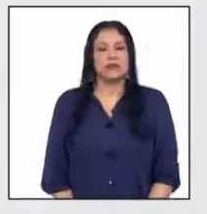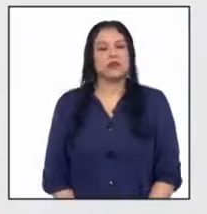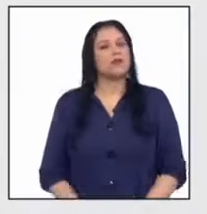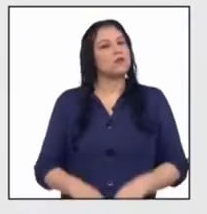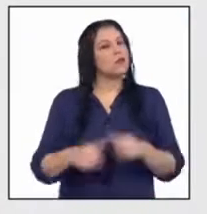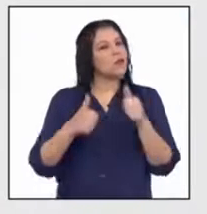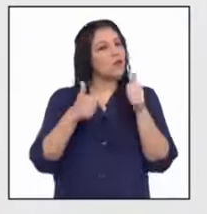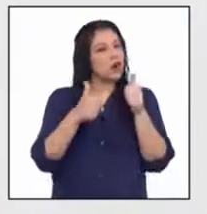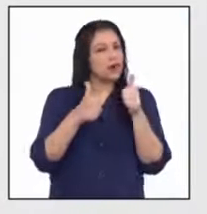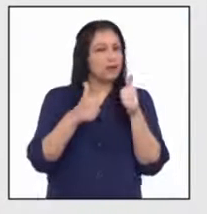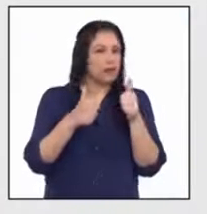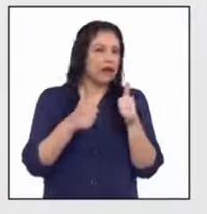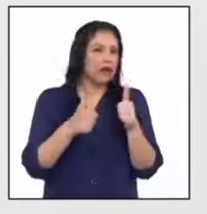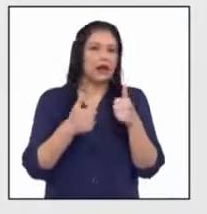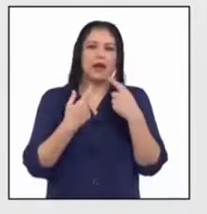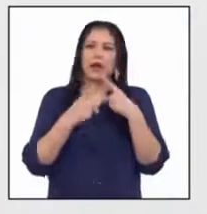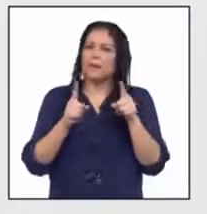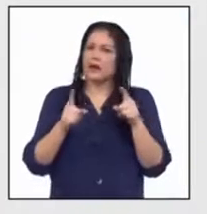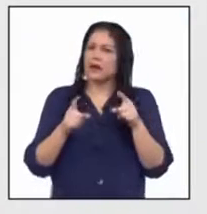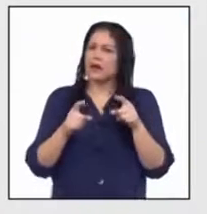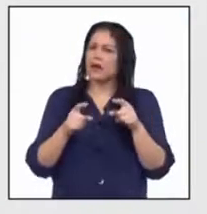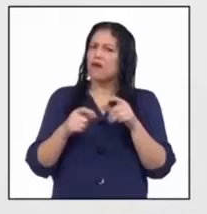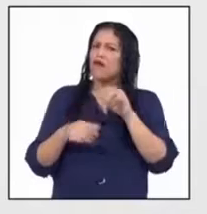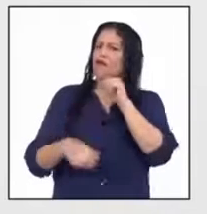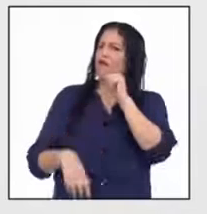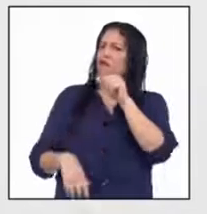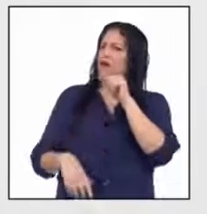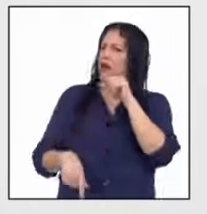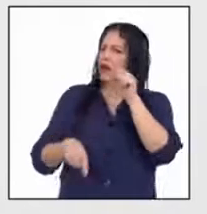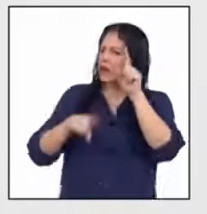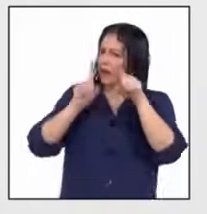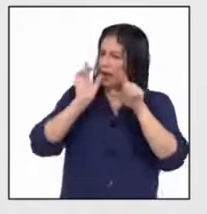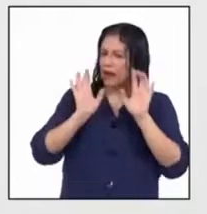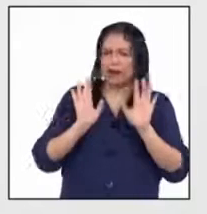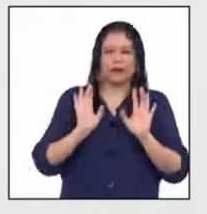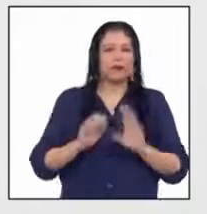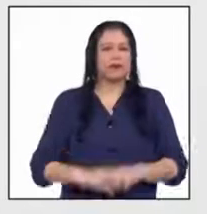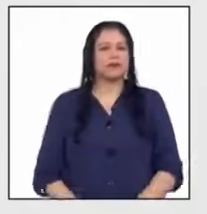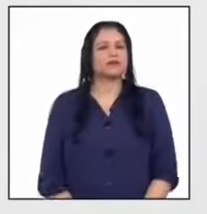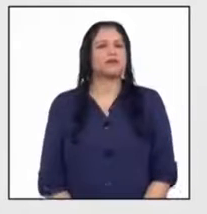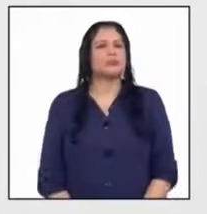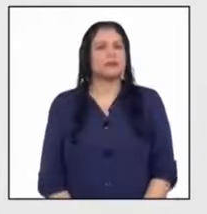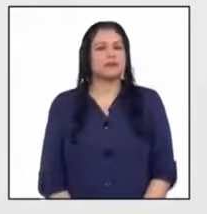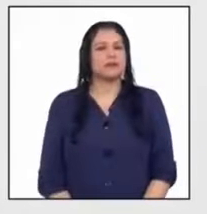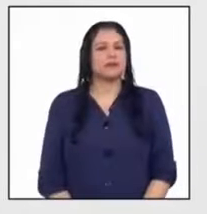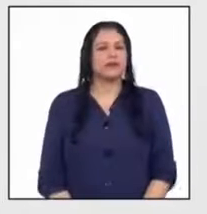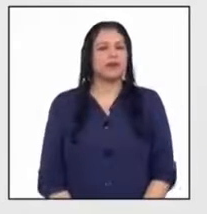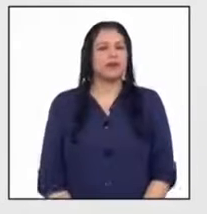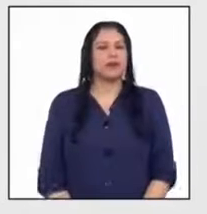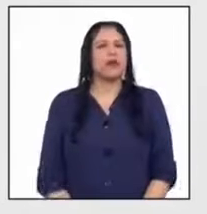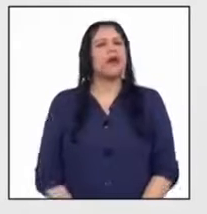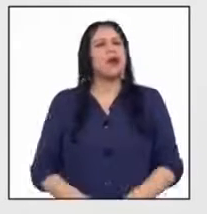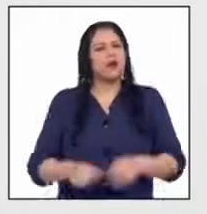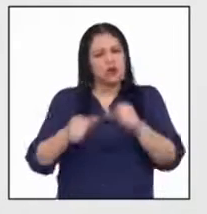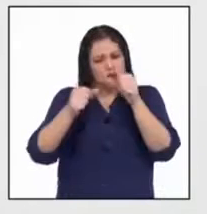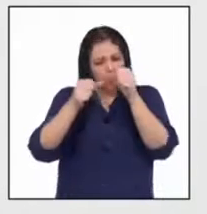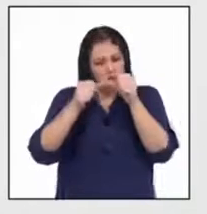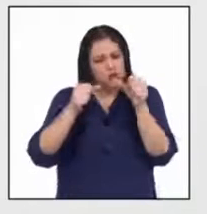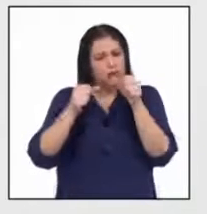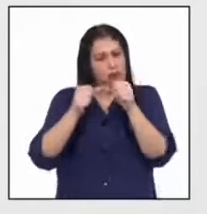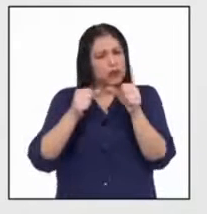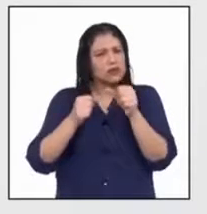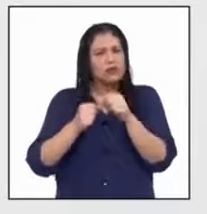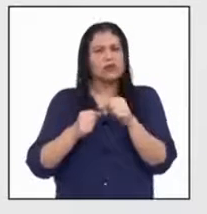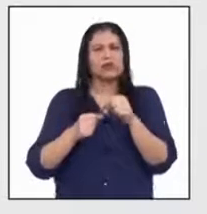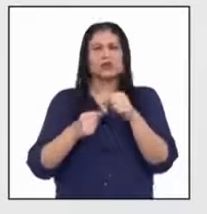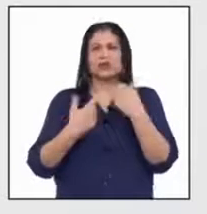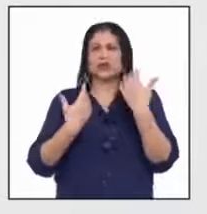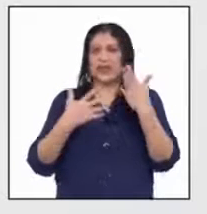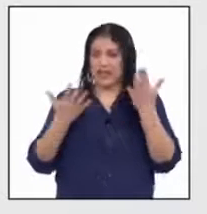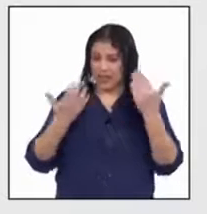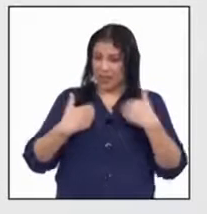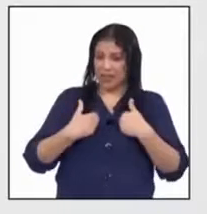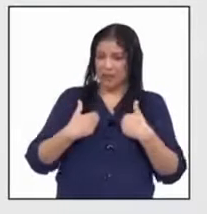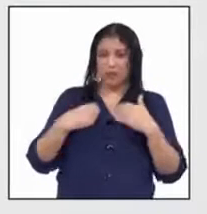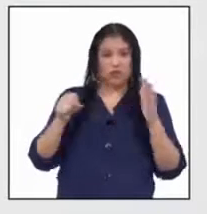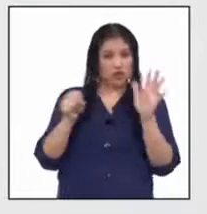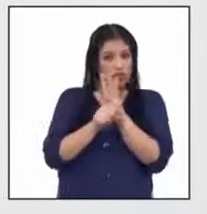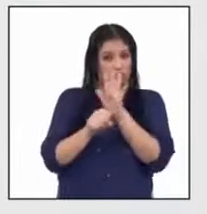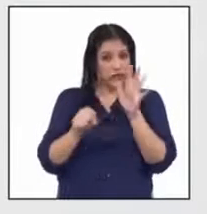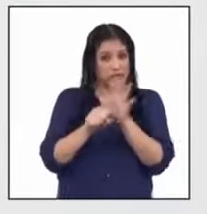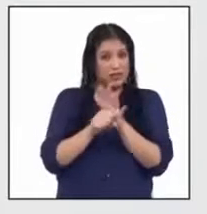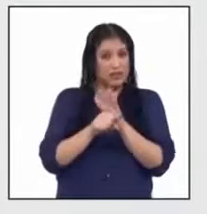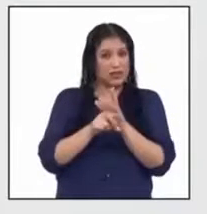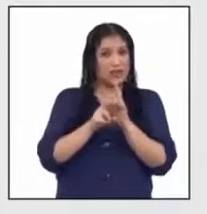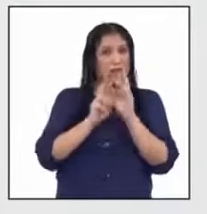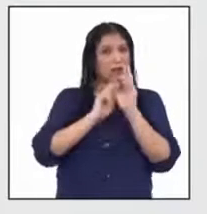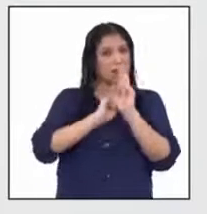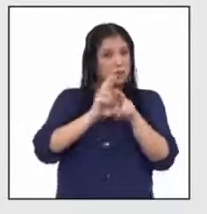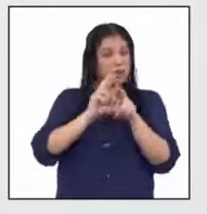Bien, pero todavía falta algo aquí. Los valores que hemos obtenido no son suficientes para dar